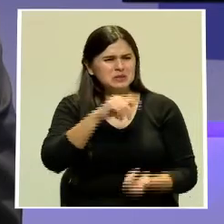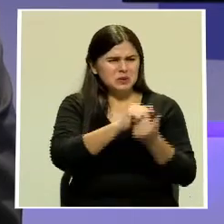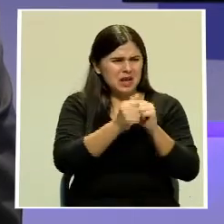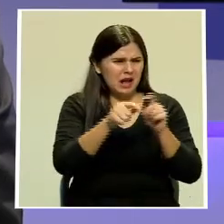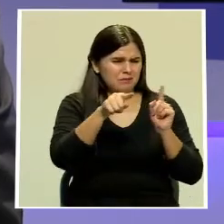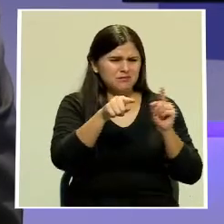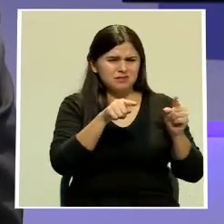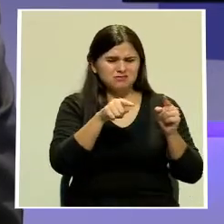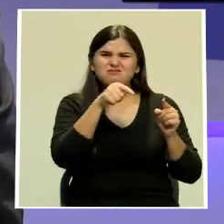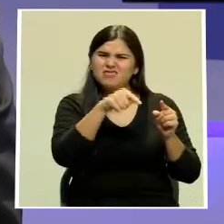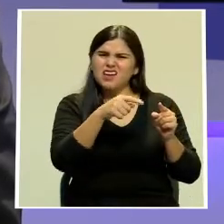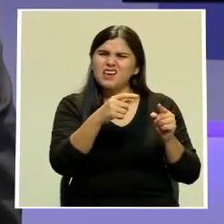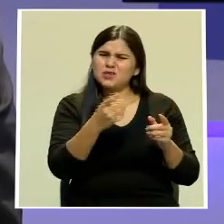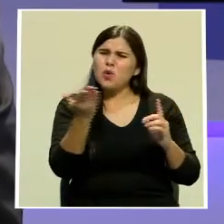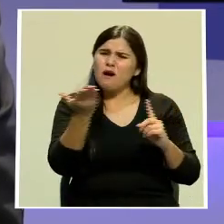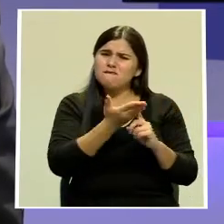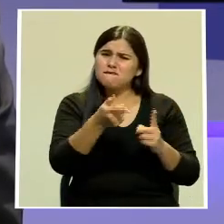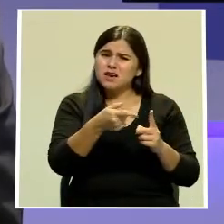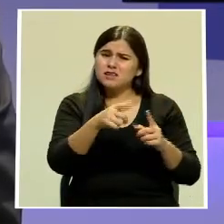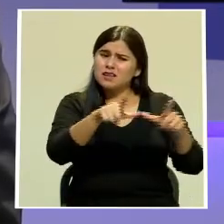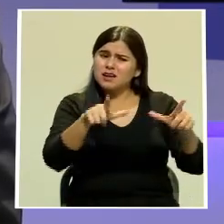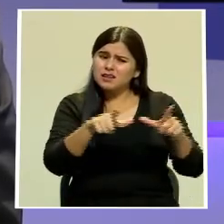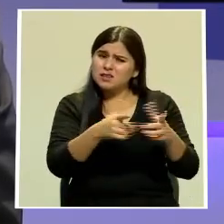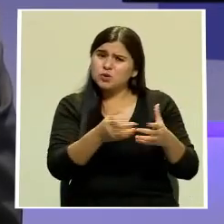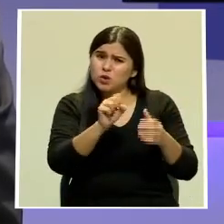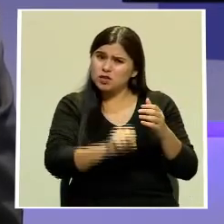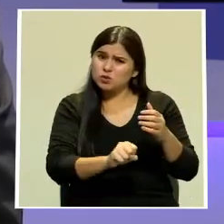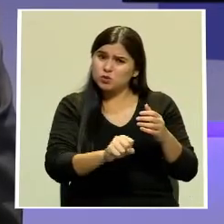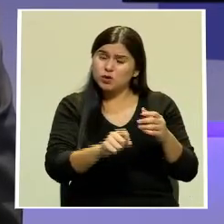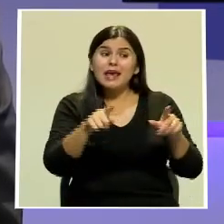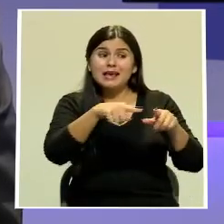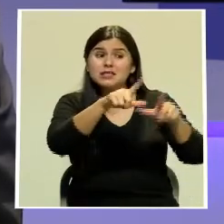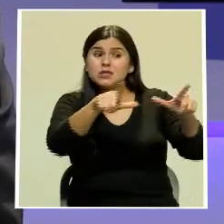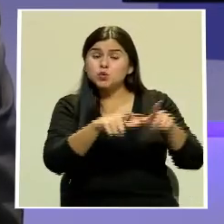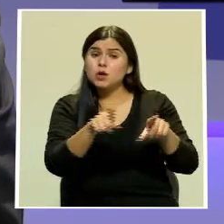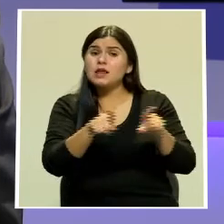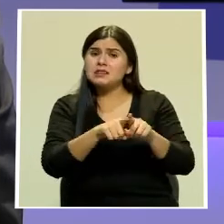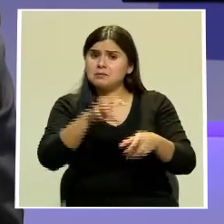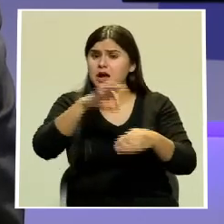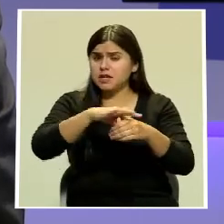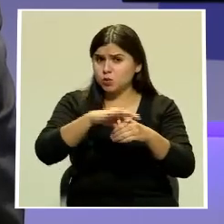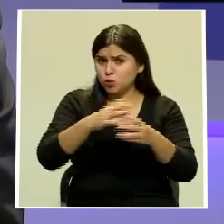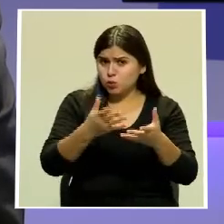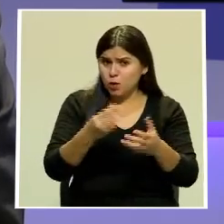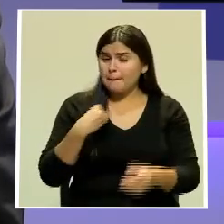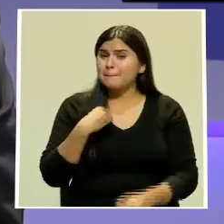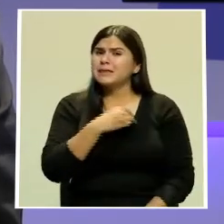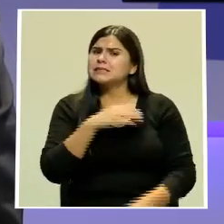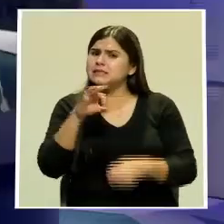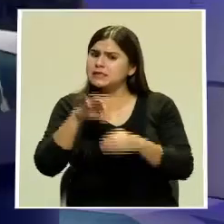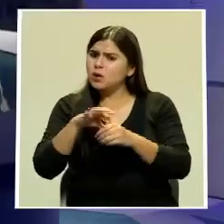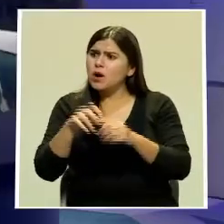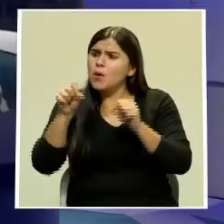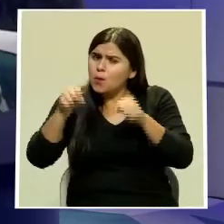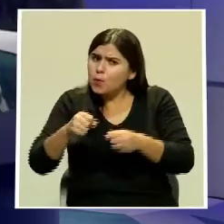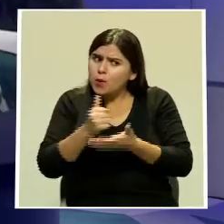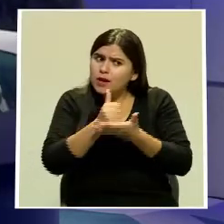afecta a la zona sur. Es una zona también productiva, agrícola. Me parece que el Ministerio de Agricultura y las diferentes entidades pueden ayudar